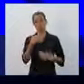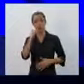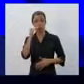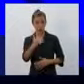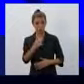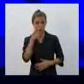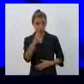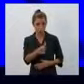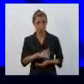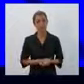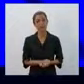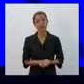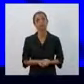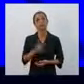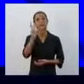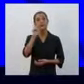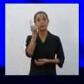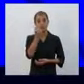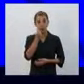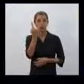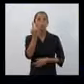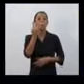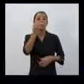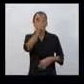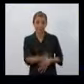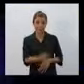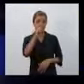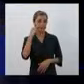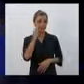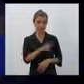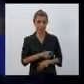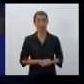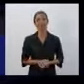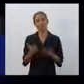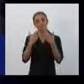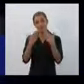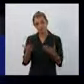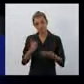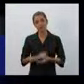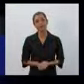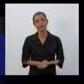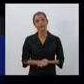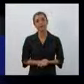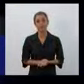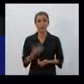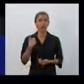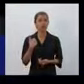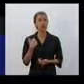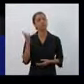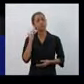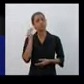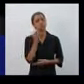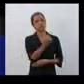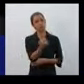los primeros 30 segundos son para alberto fernández muchas gracias de well también he escuchado hablar a todos